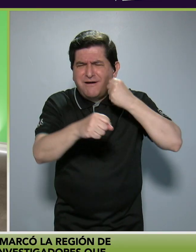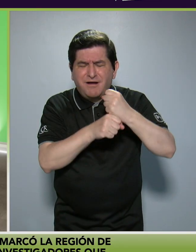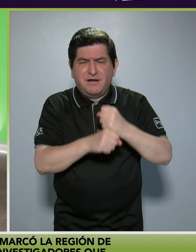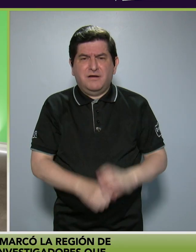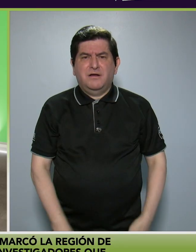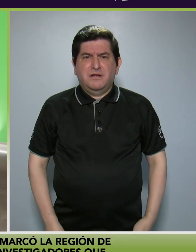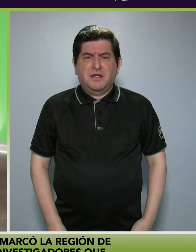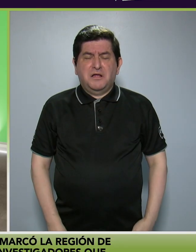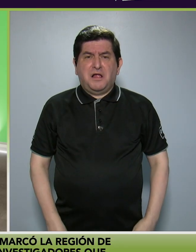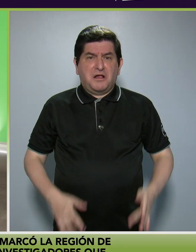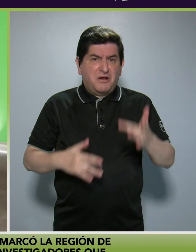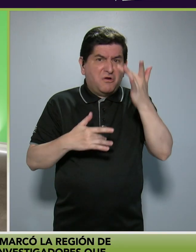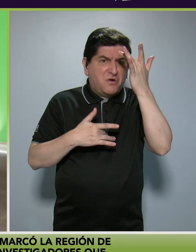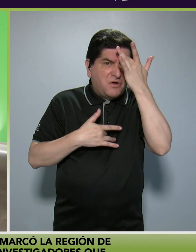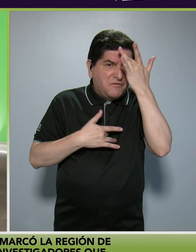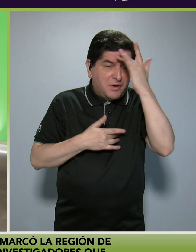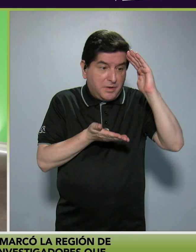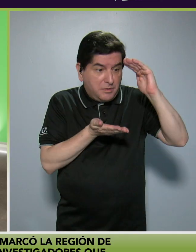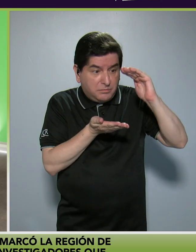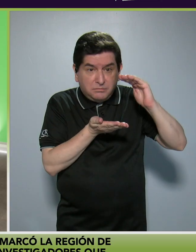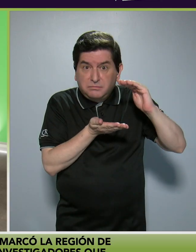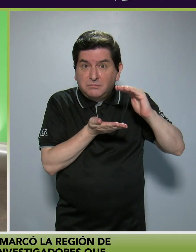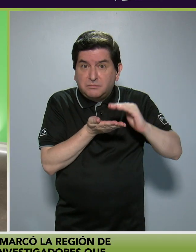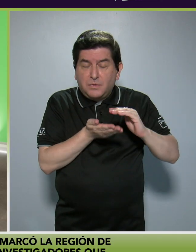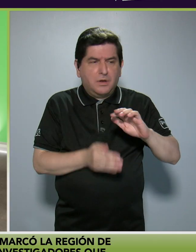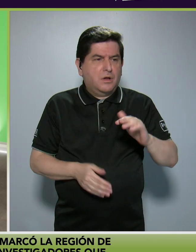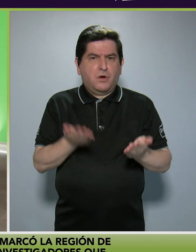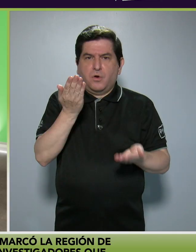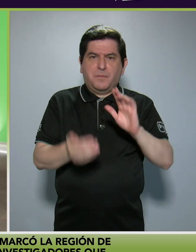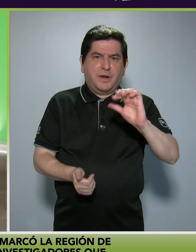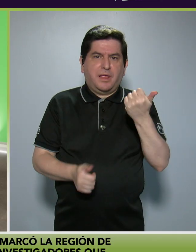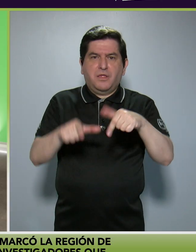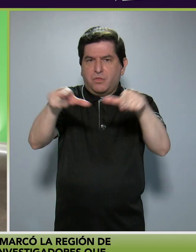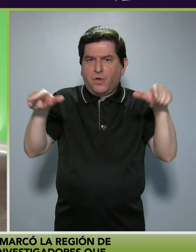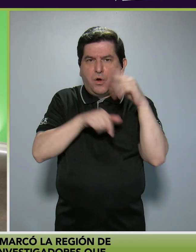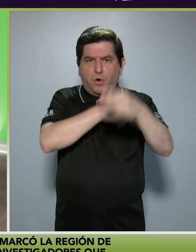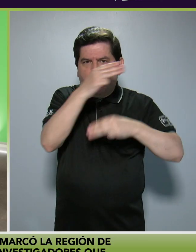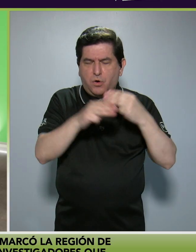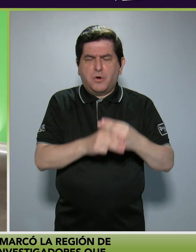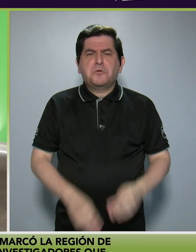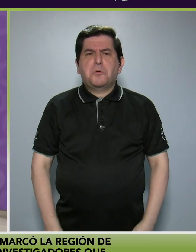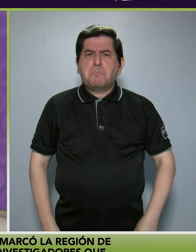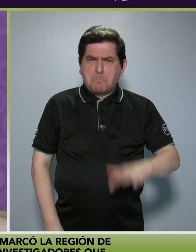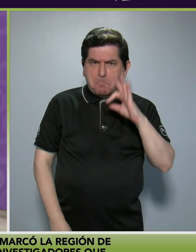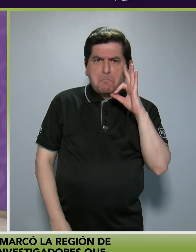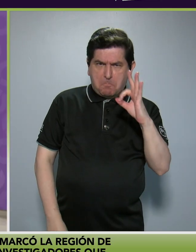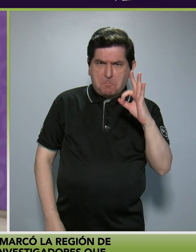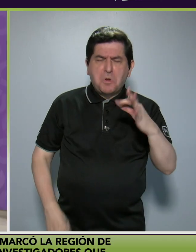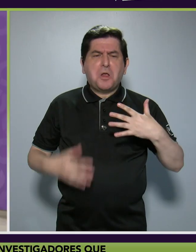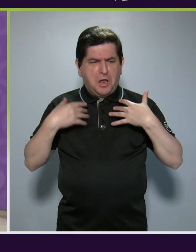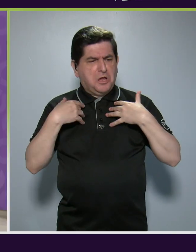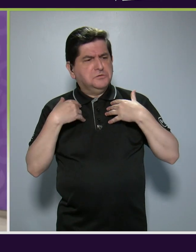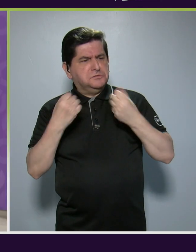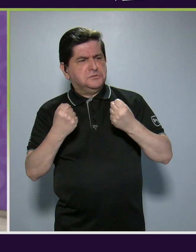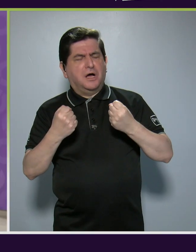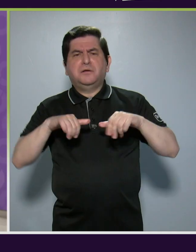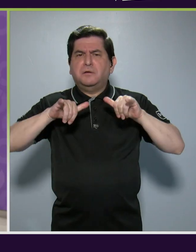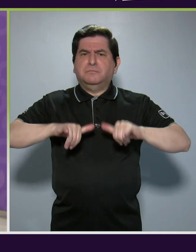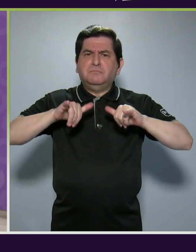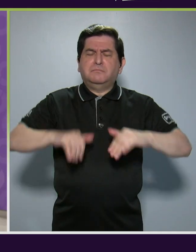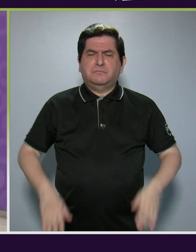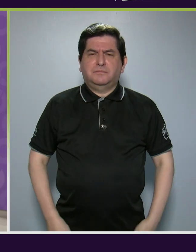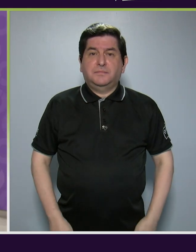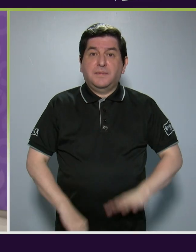carga menor de enfermedades que el resto del mundo, ¿verdad? Con buena vitalidad, saludables,